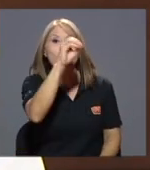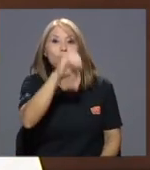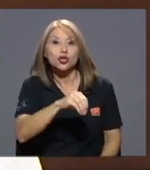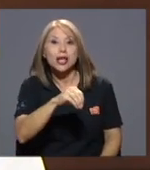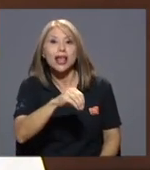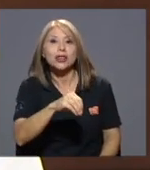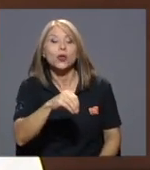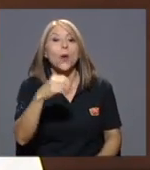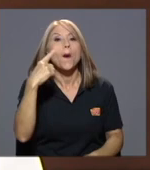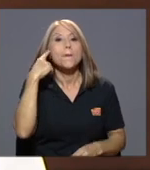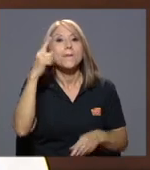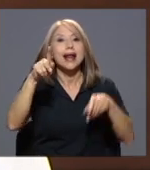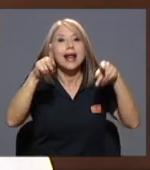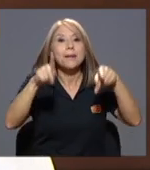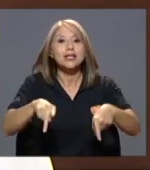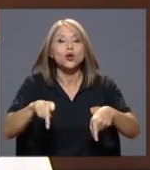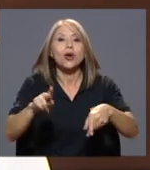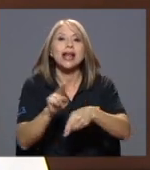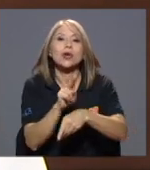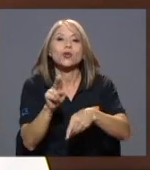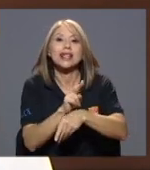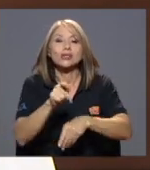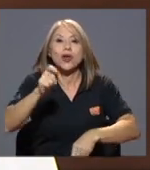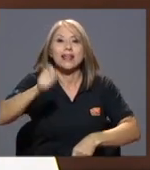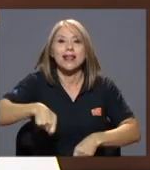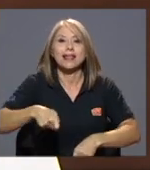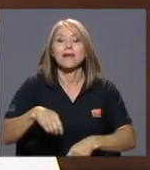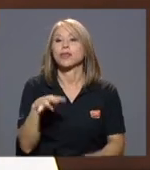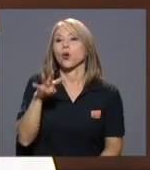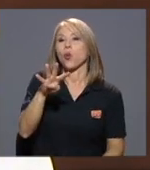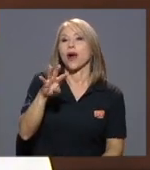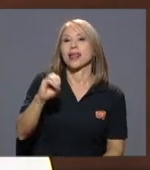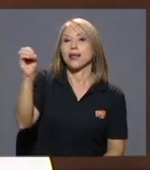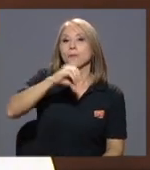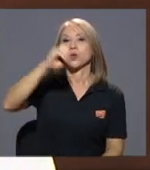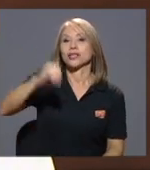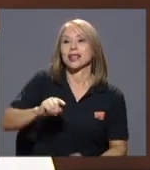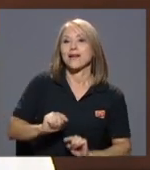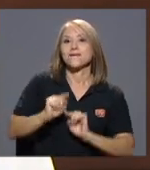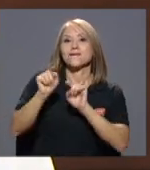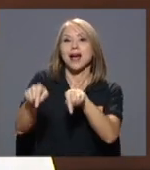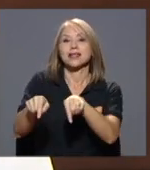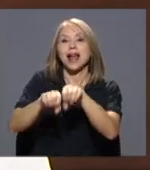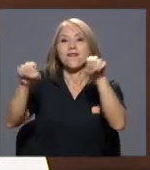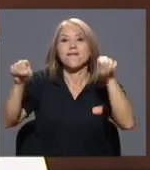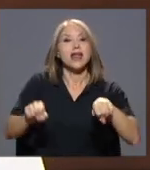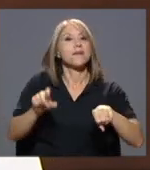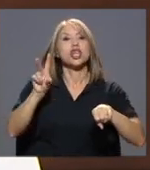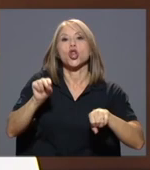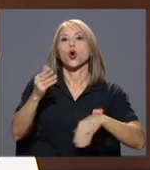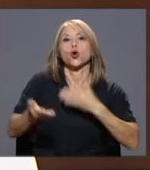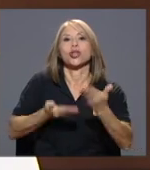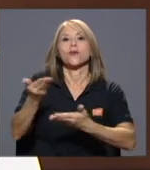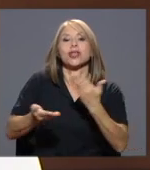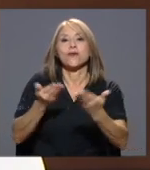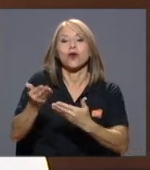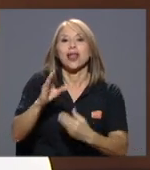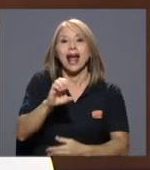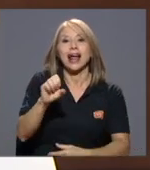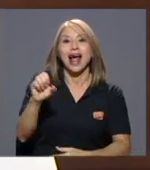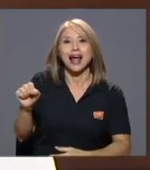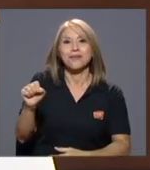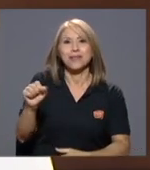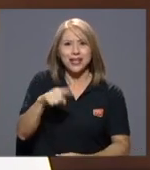la empresa autorizó a usar la pensión, que un 40% vaya al régimen no contributivo de pensiones de la caja, que son esas pensiones de 78 mil colones, pero